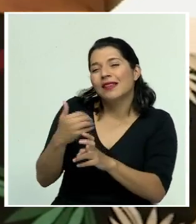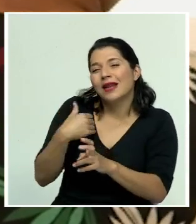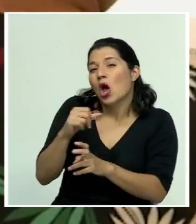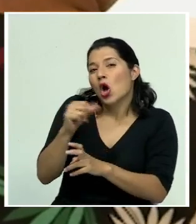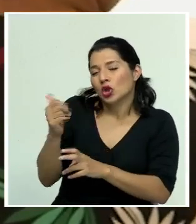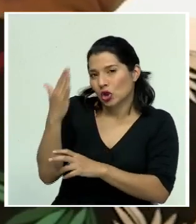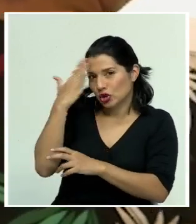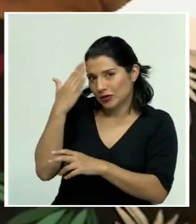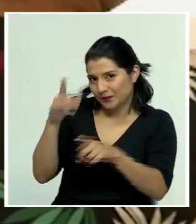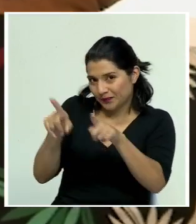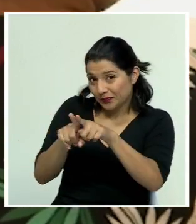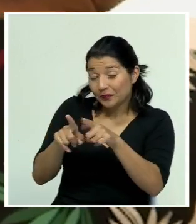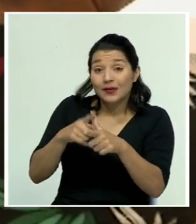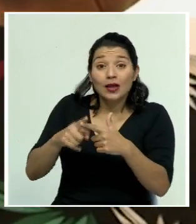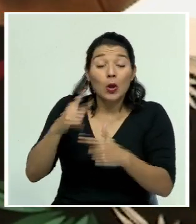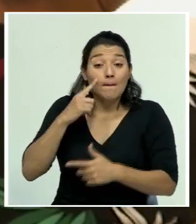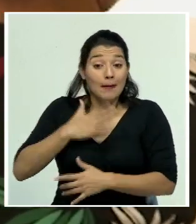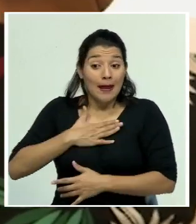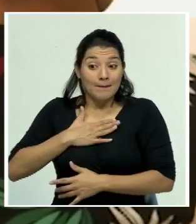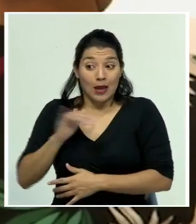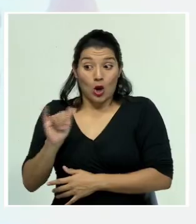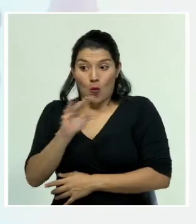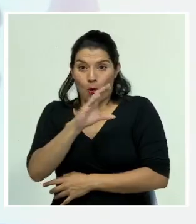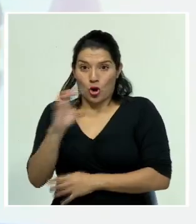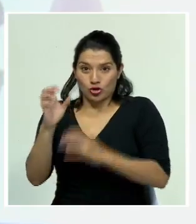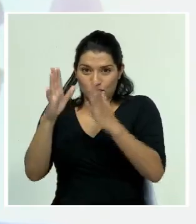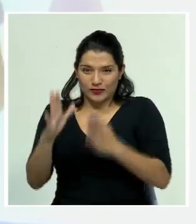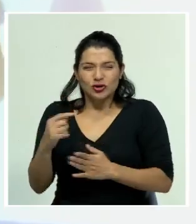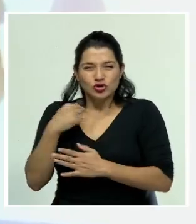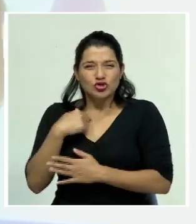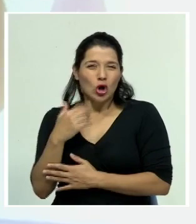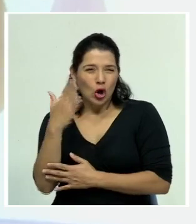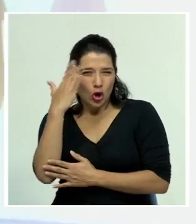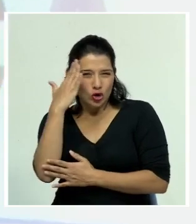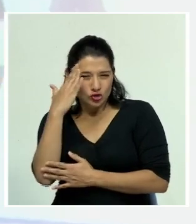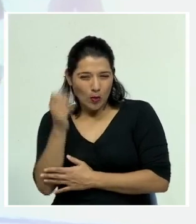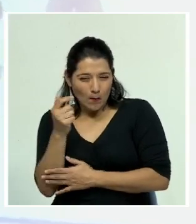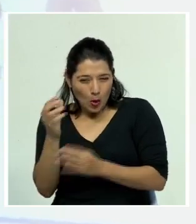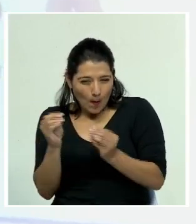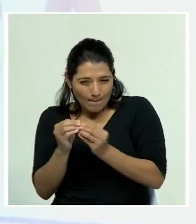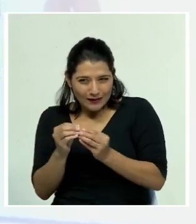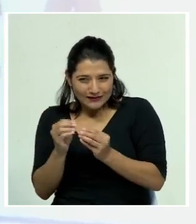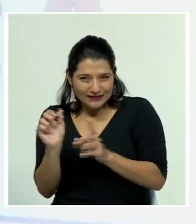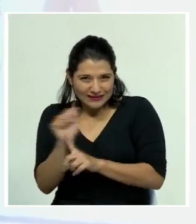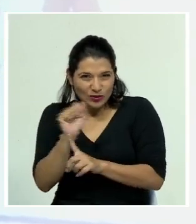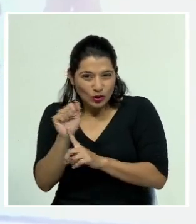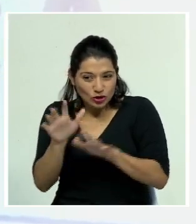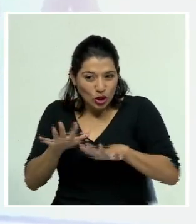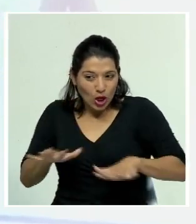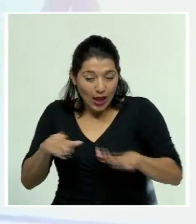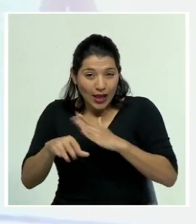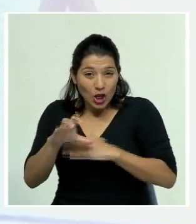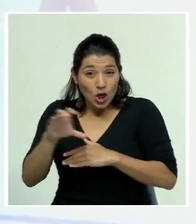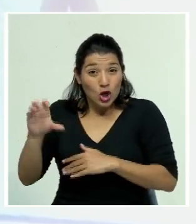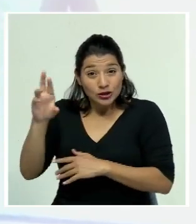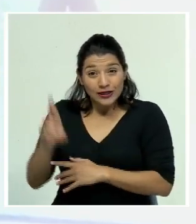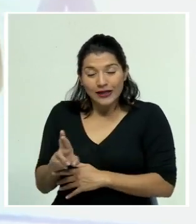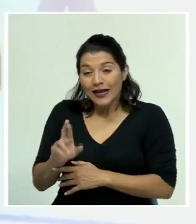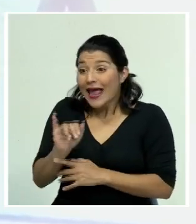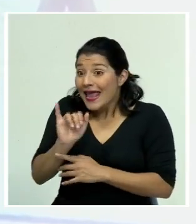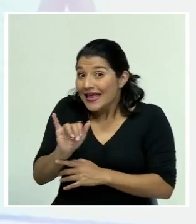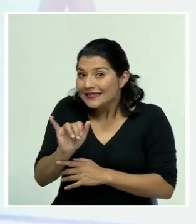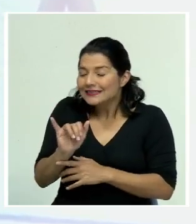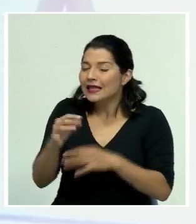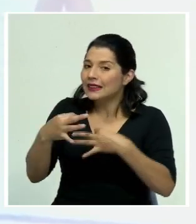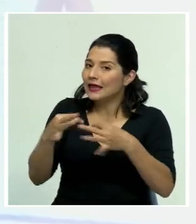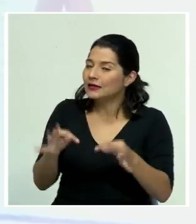también. Entonces, para mí, como tico, que conozco un poco más la escena de mi país, veo que este tipo de eventos son